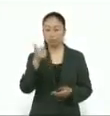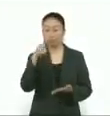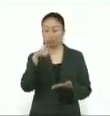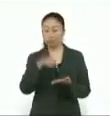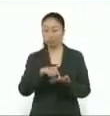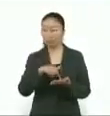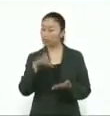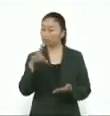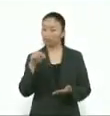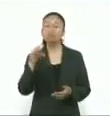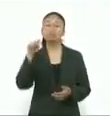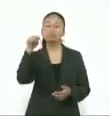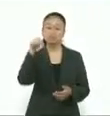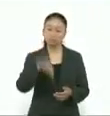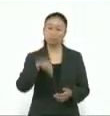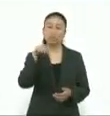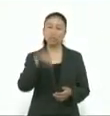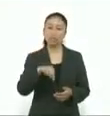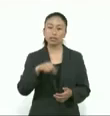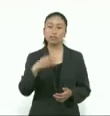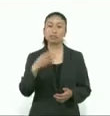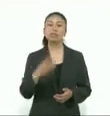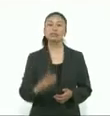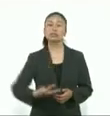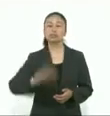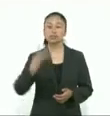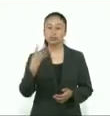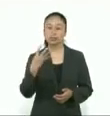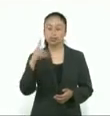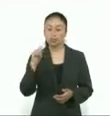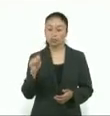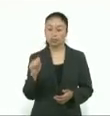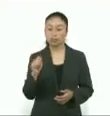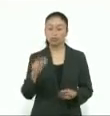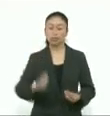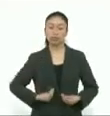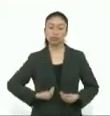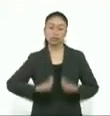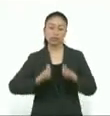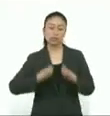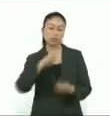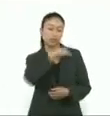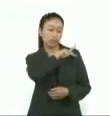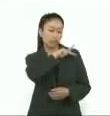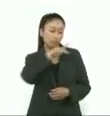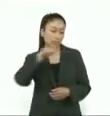es aquí, en la cuarta transformación de la vida pública de México.